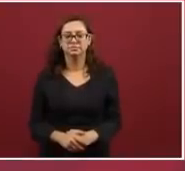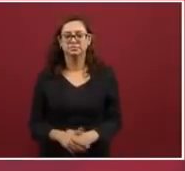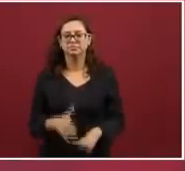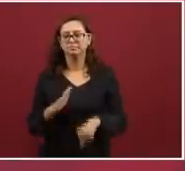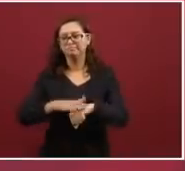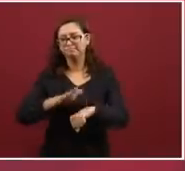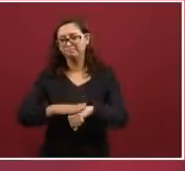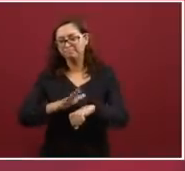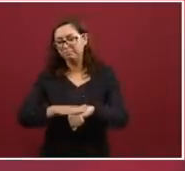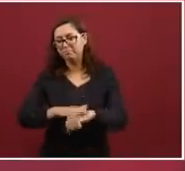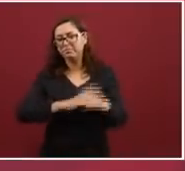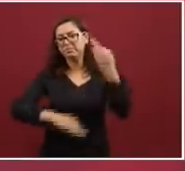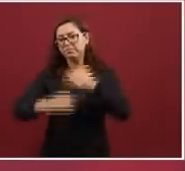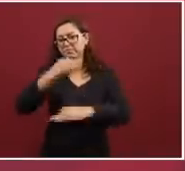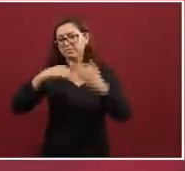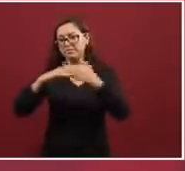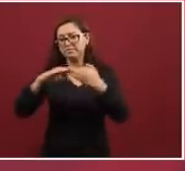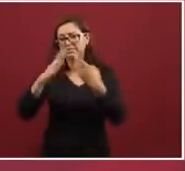que se